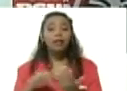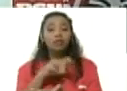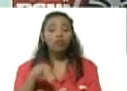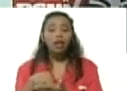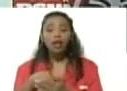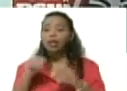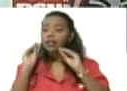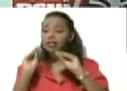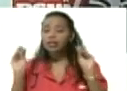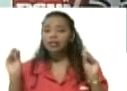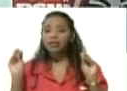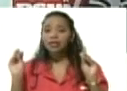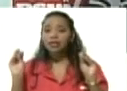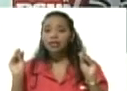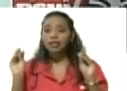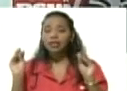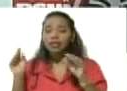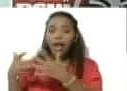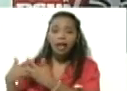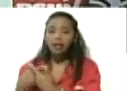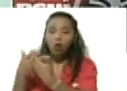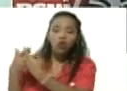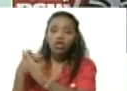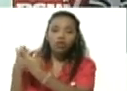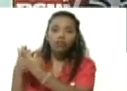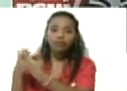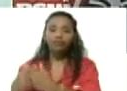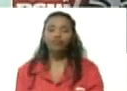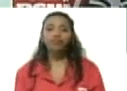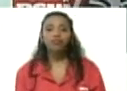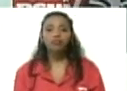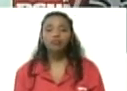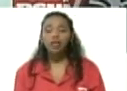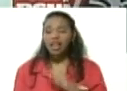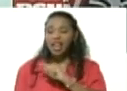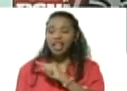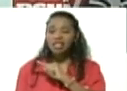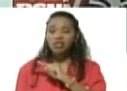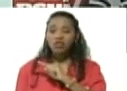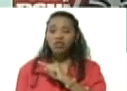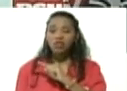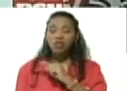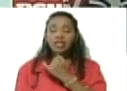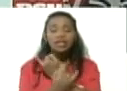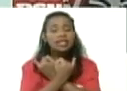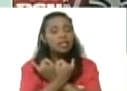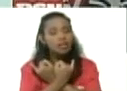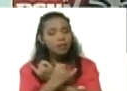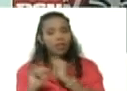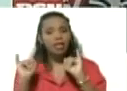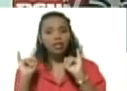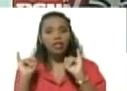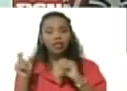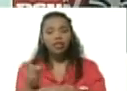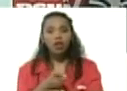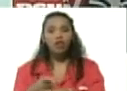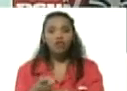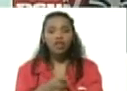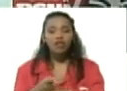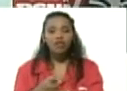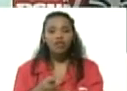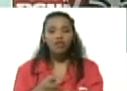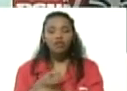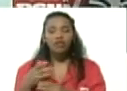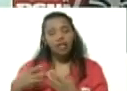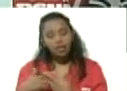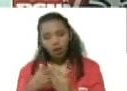llamadas de Estados Unidos. Será absolutamente independiente del gobierno de Estados Unidos.